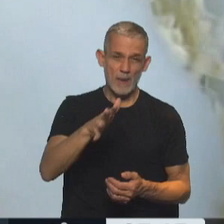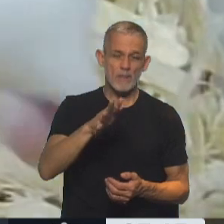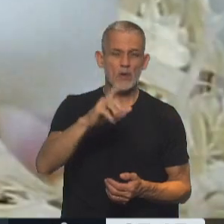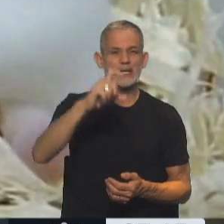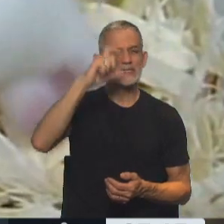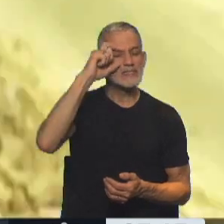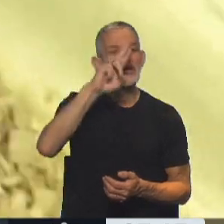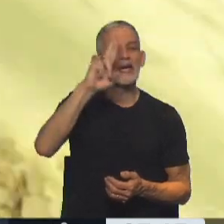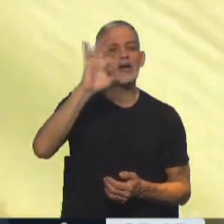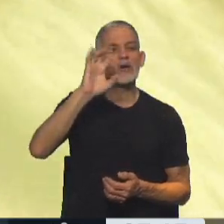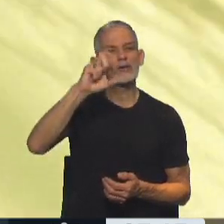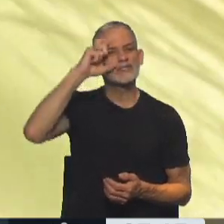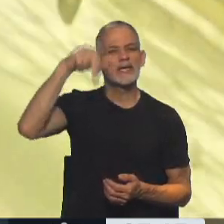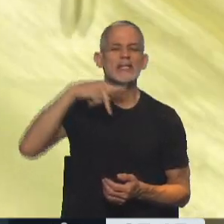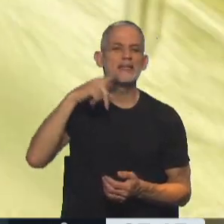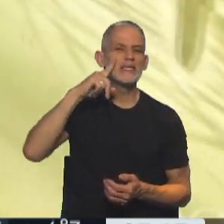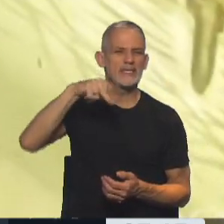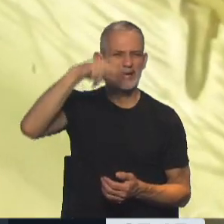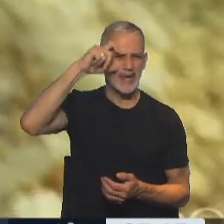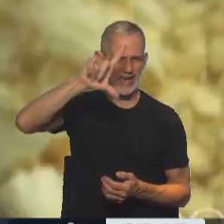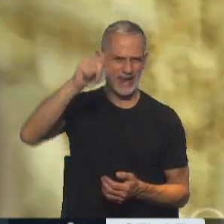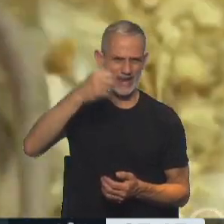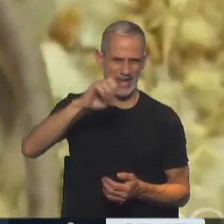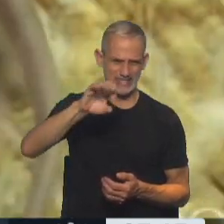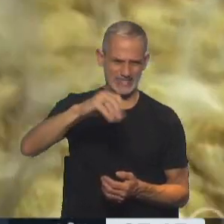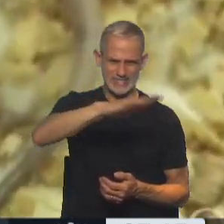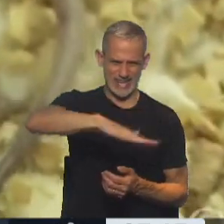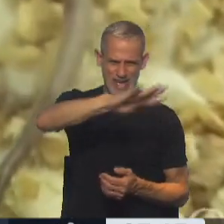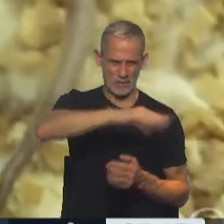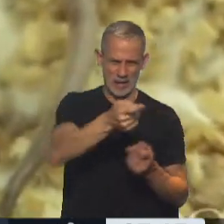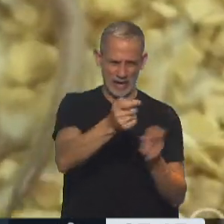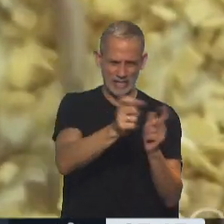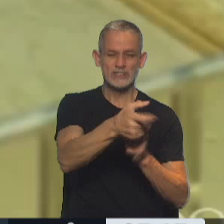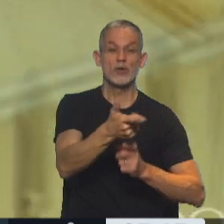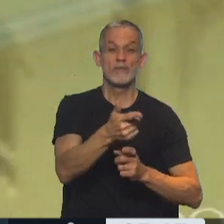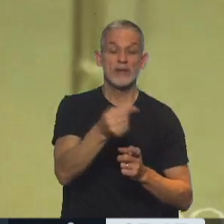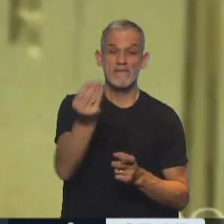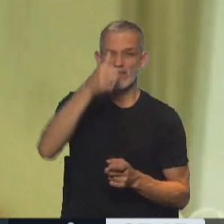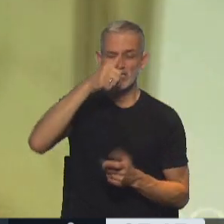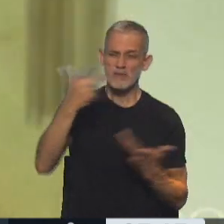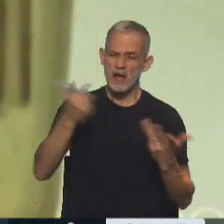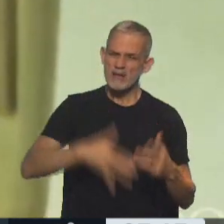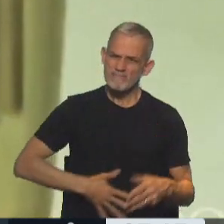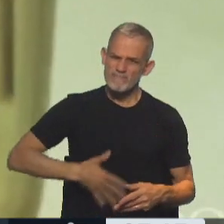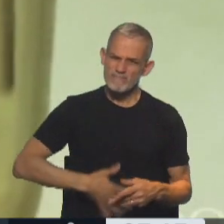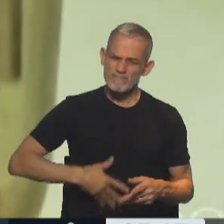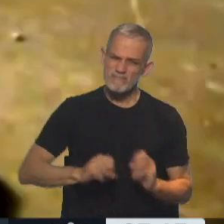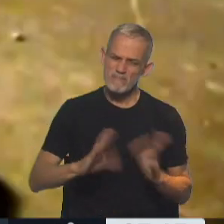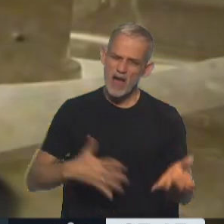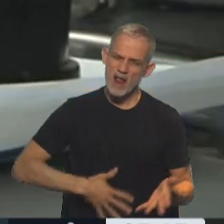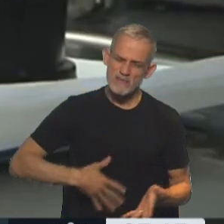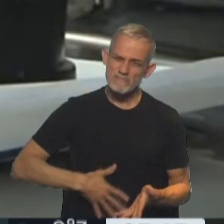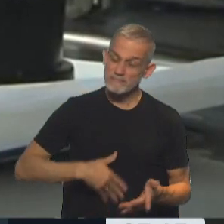Centinela, se llama el paraje, y que durante el fin de semana empezó con un cuadro gastrointestinal, hizo